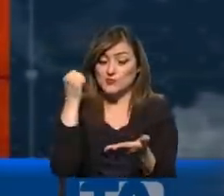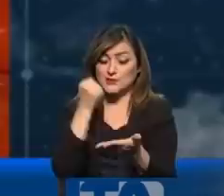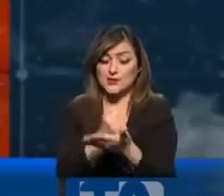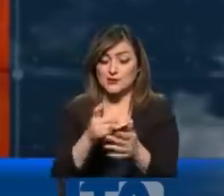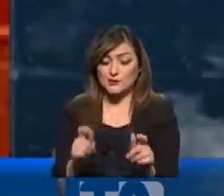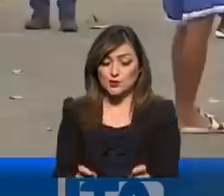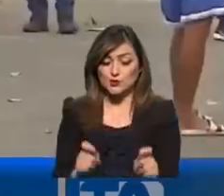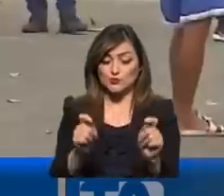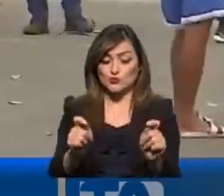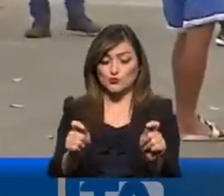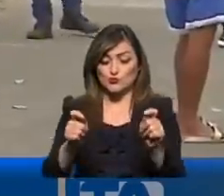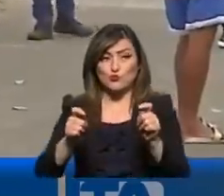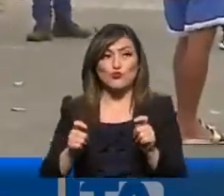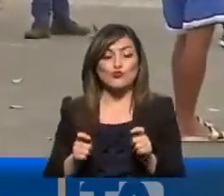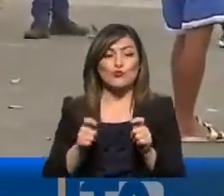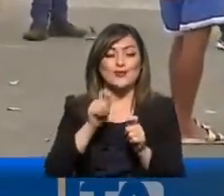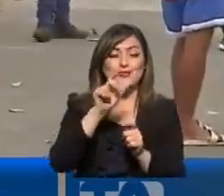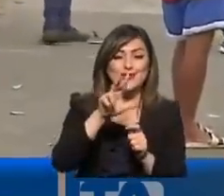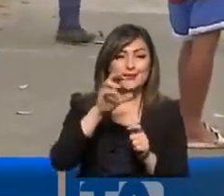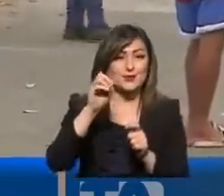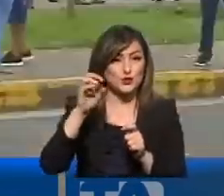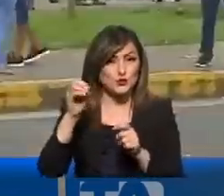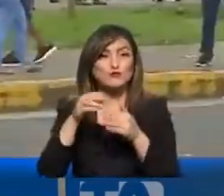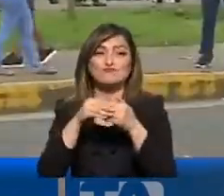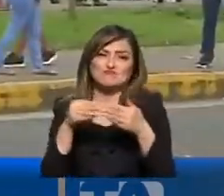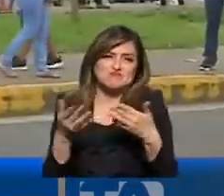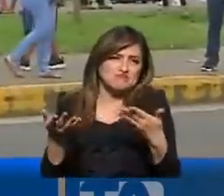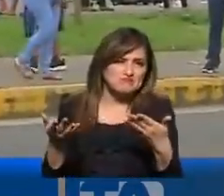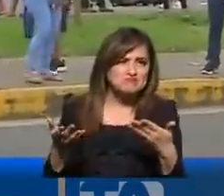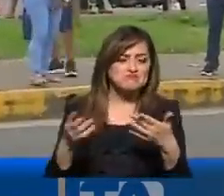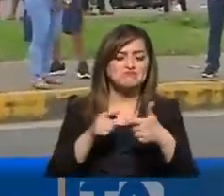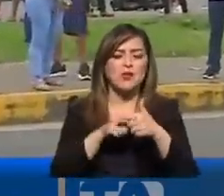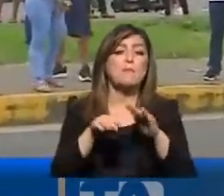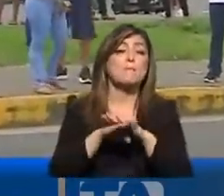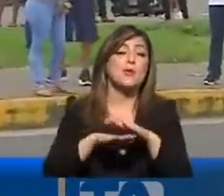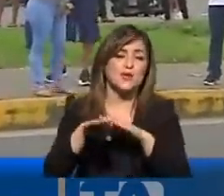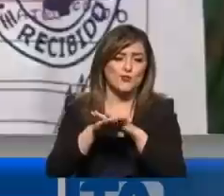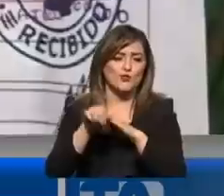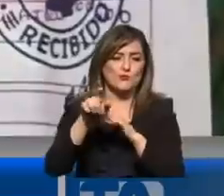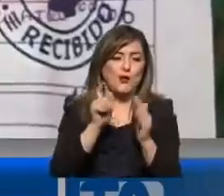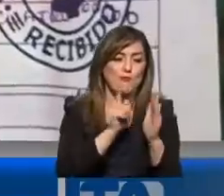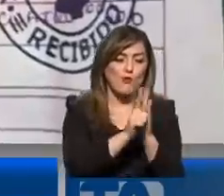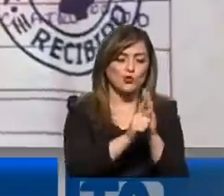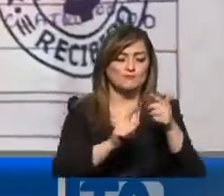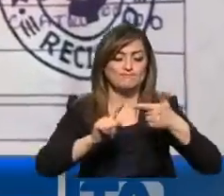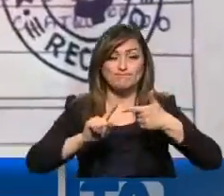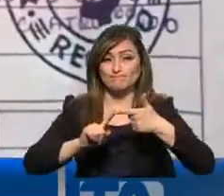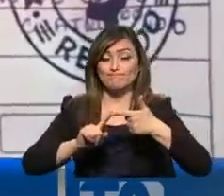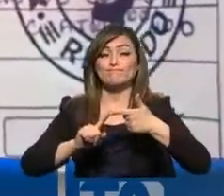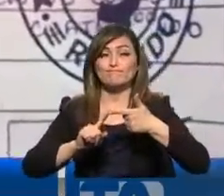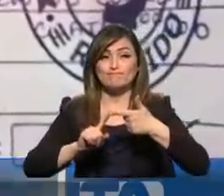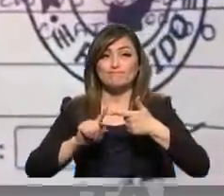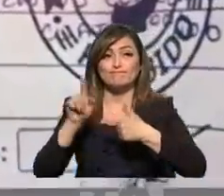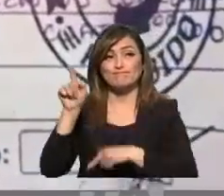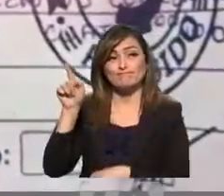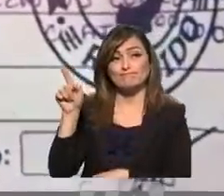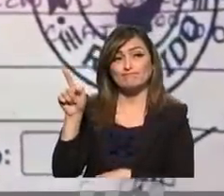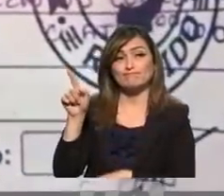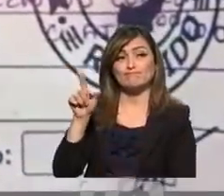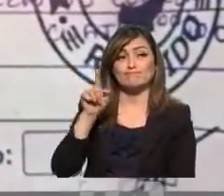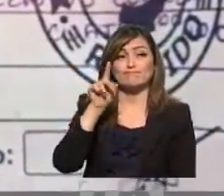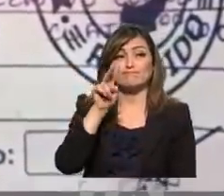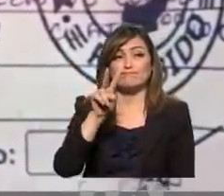se han entregado. Unos por $300, claro, que es el mínimo que se requería. Pero también hay otros como este,